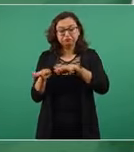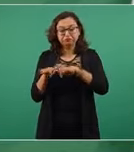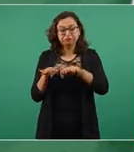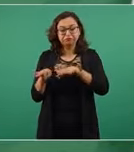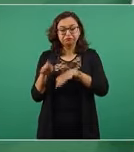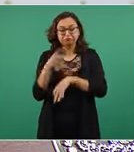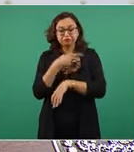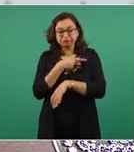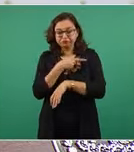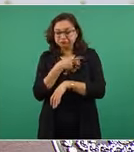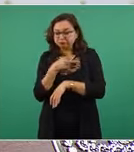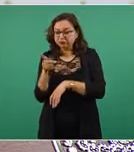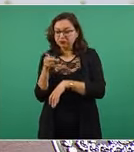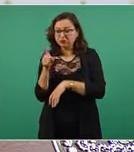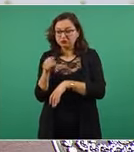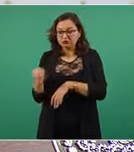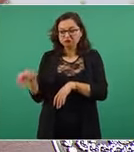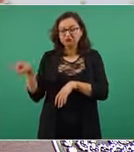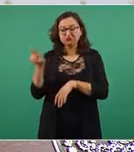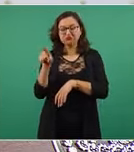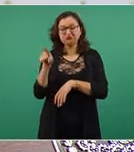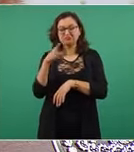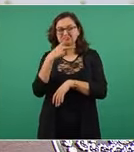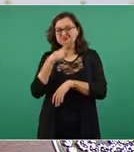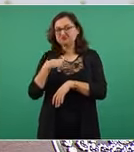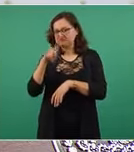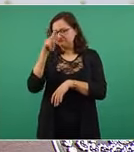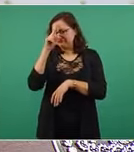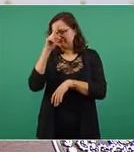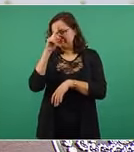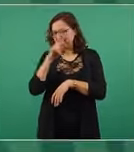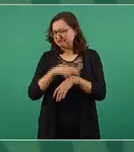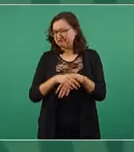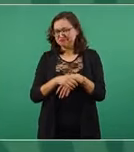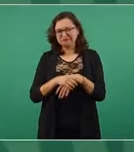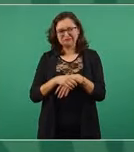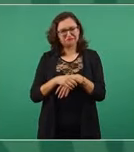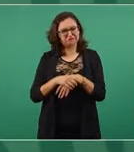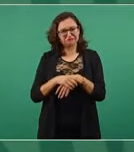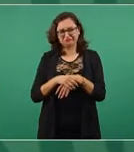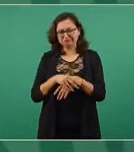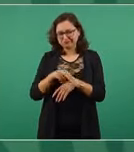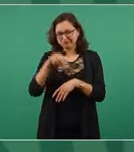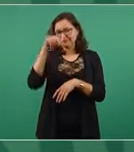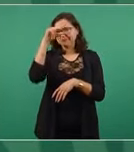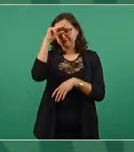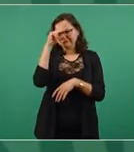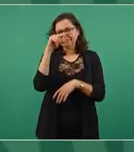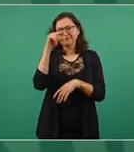la gente del pueblo, tiene muy claro todo.